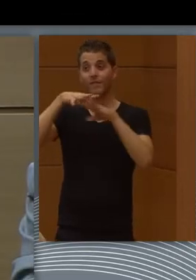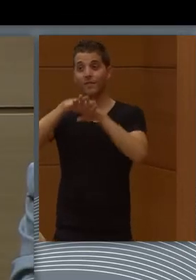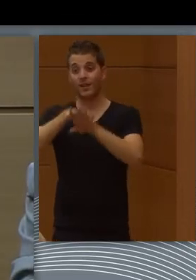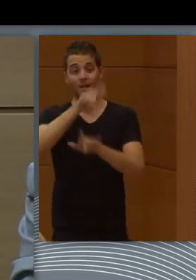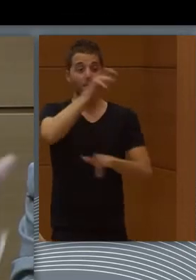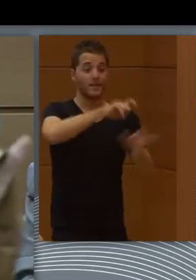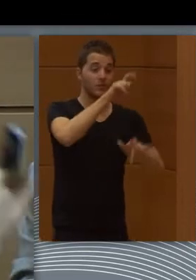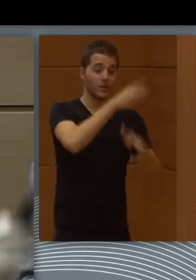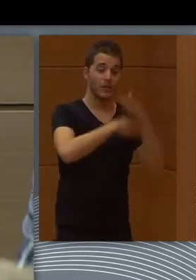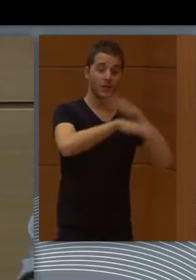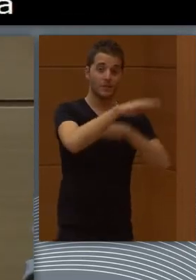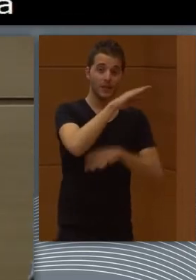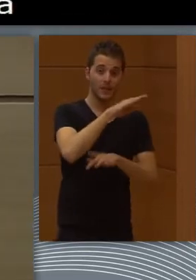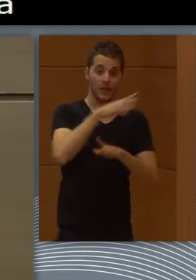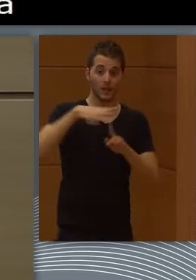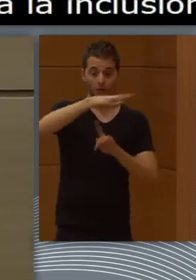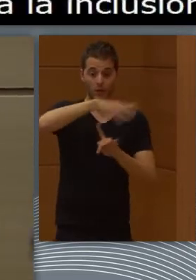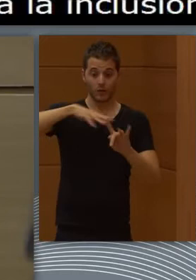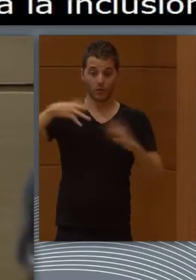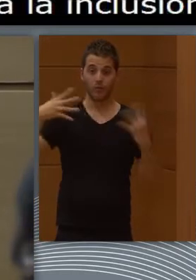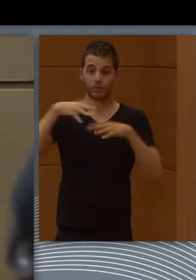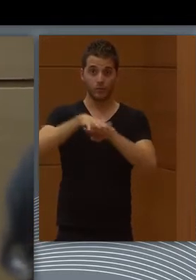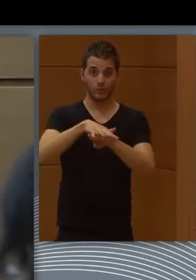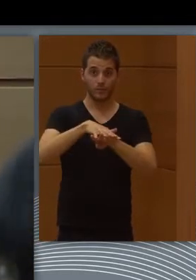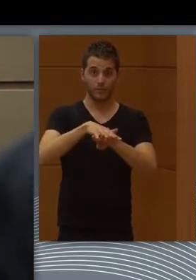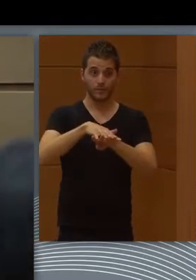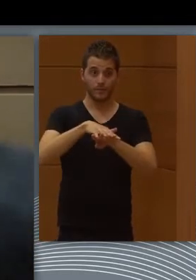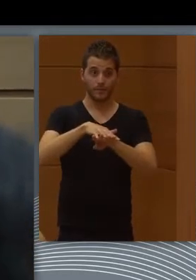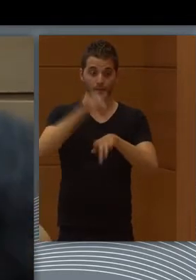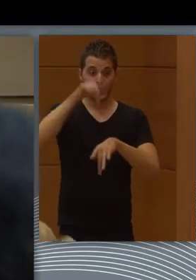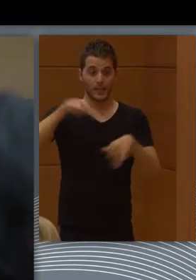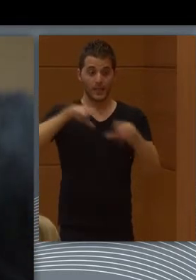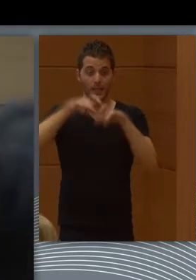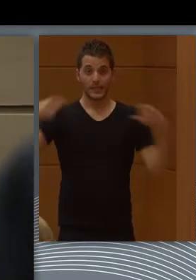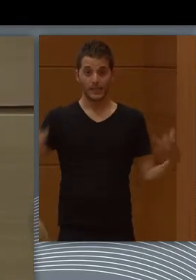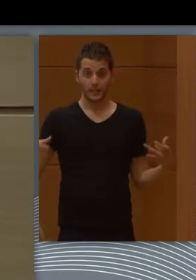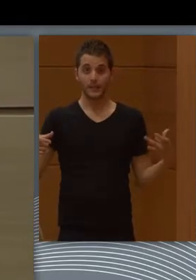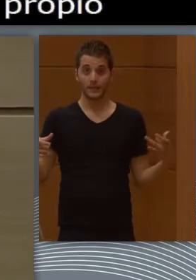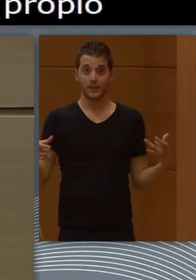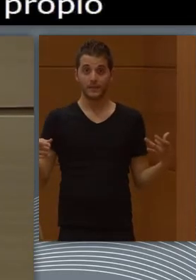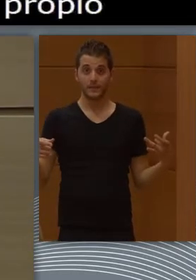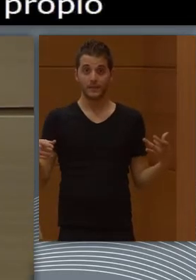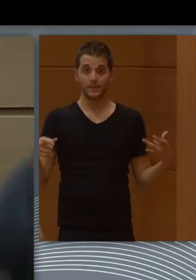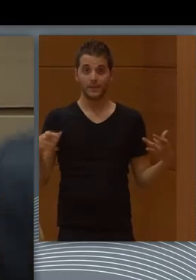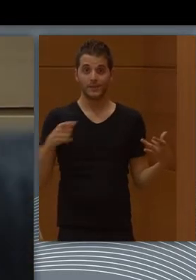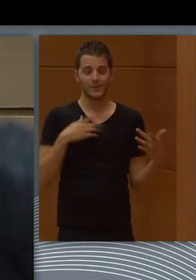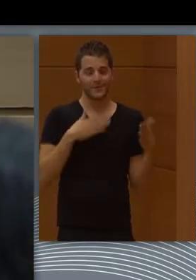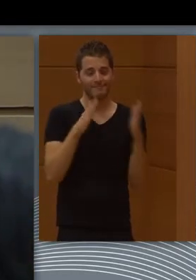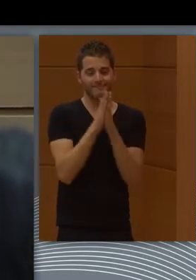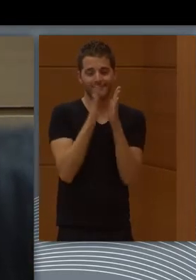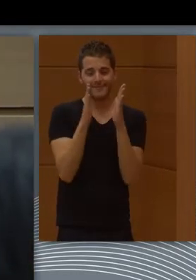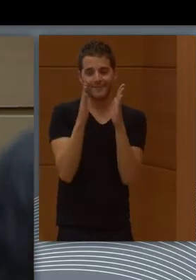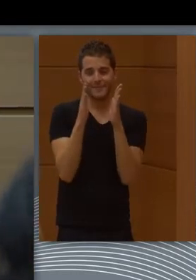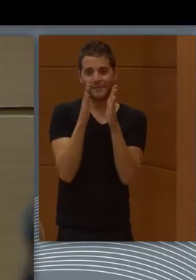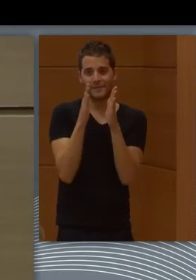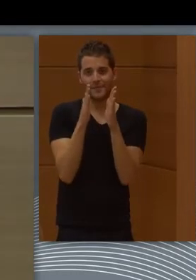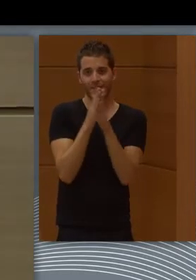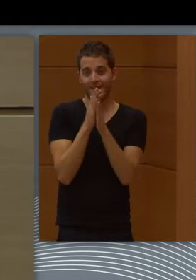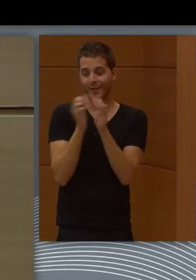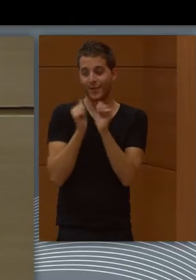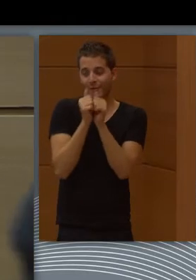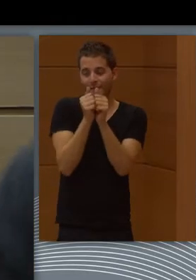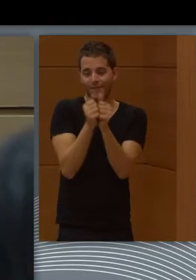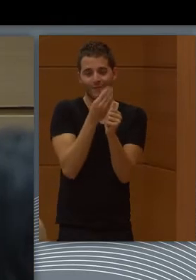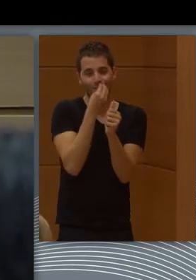con discapacidad dentro del propio entorno. Aquí en esta mesa redonda estoy muy bien acompañada, la verdad.